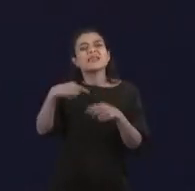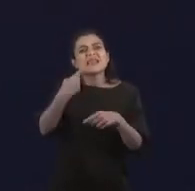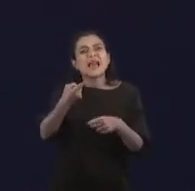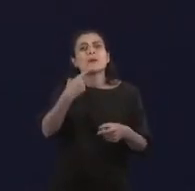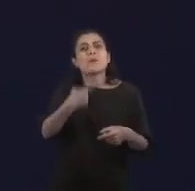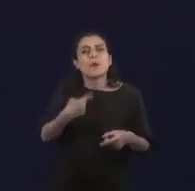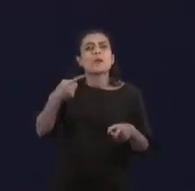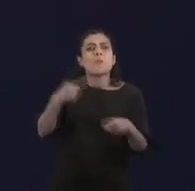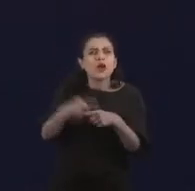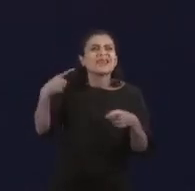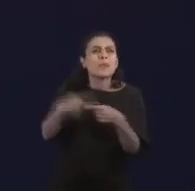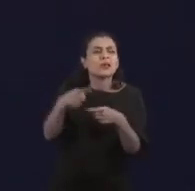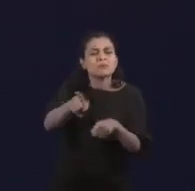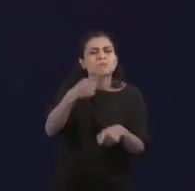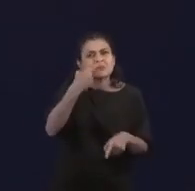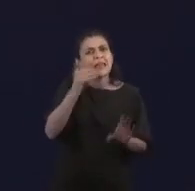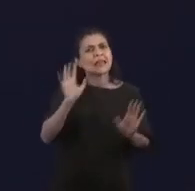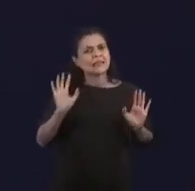todos los días, ¿no?